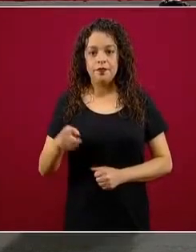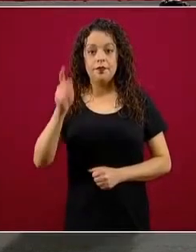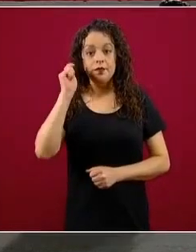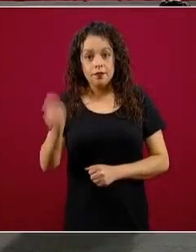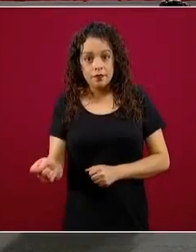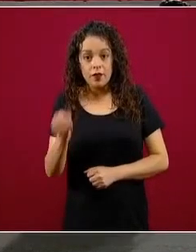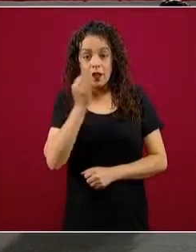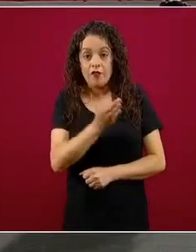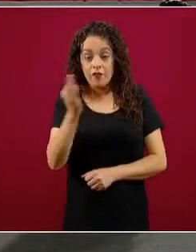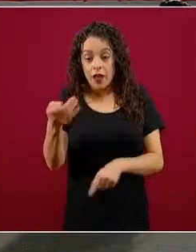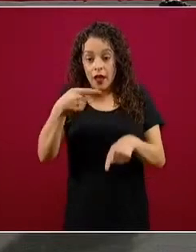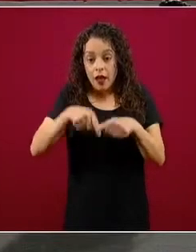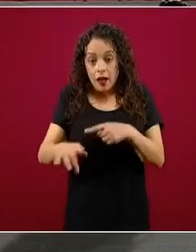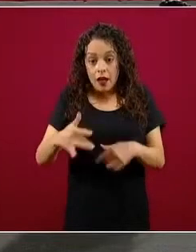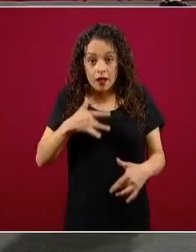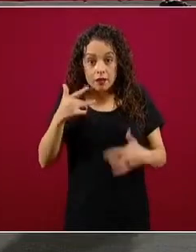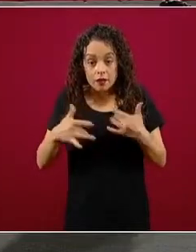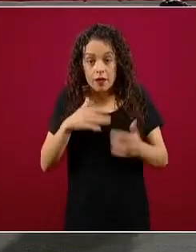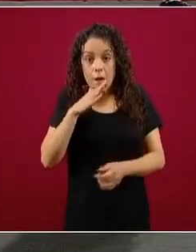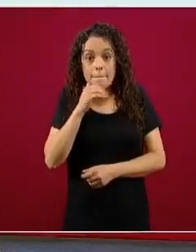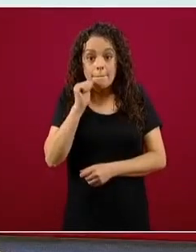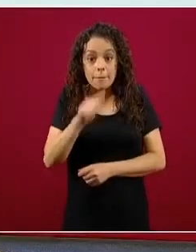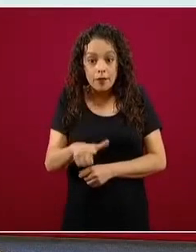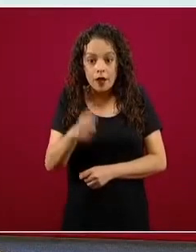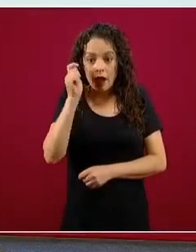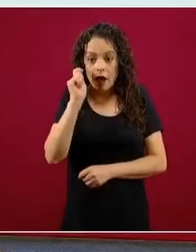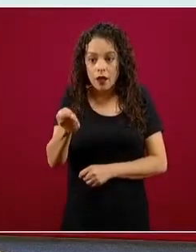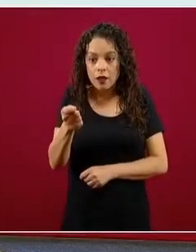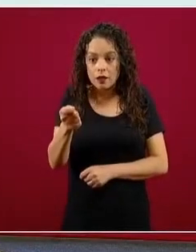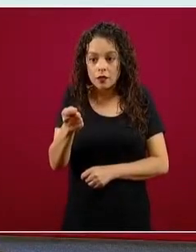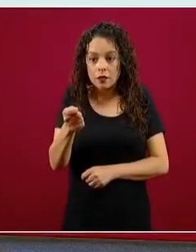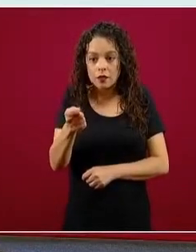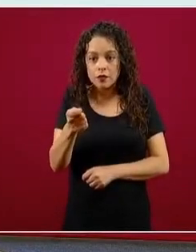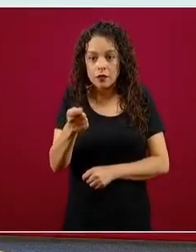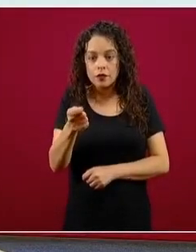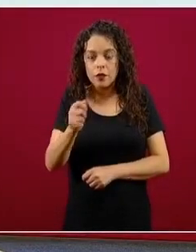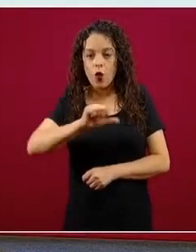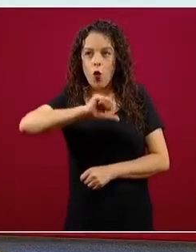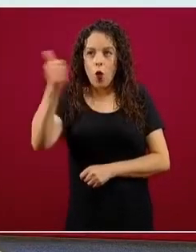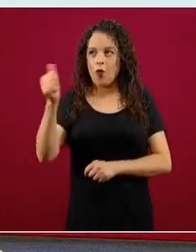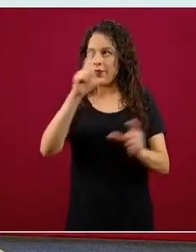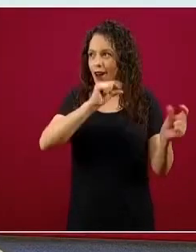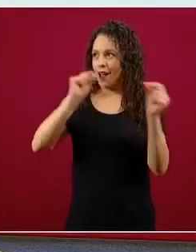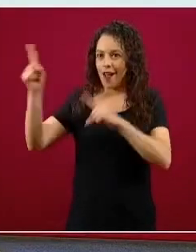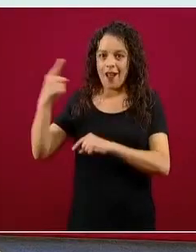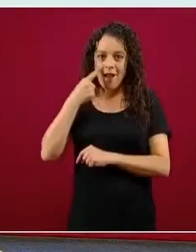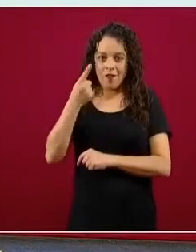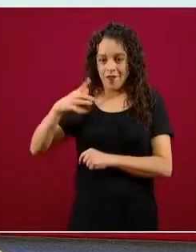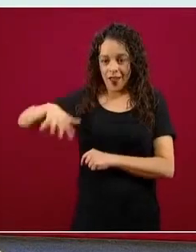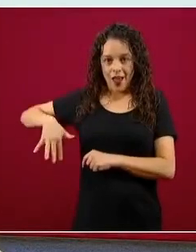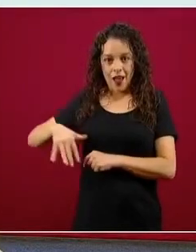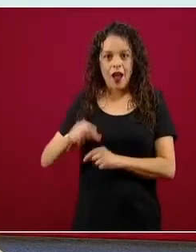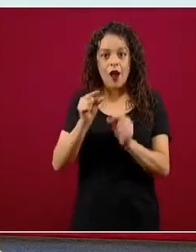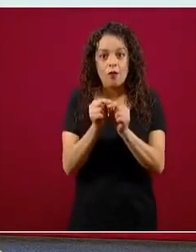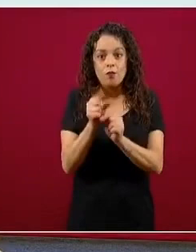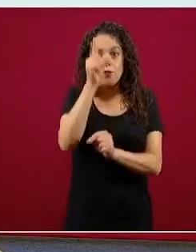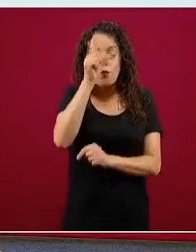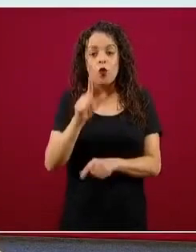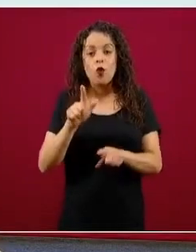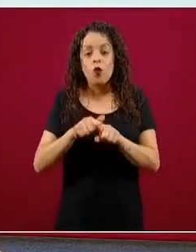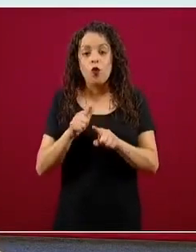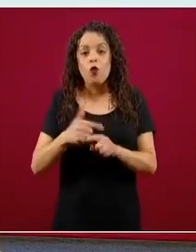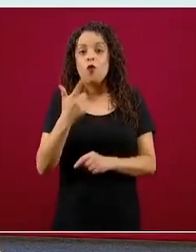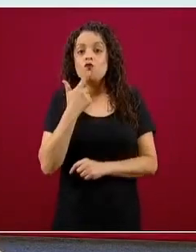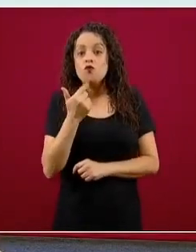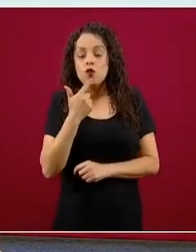síntomas, que sería la sombra roja de la curva que estábamos viendo, más